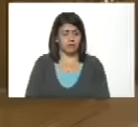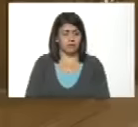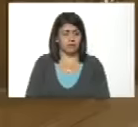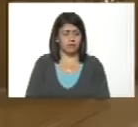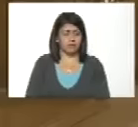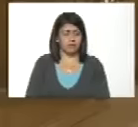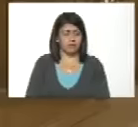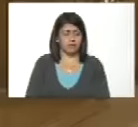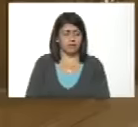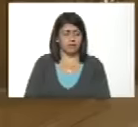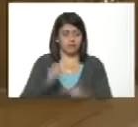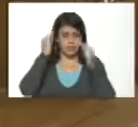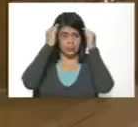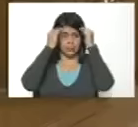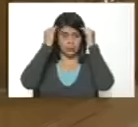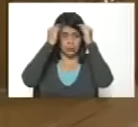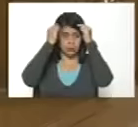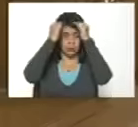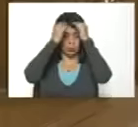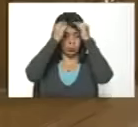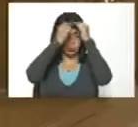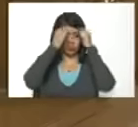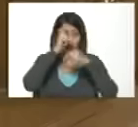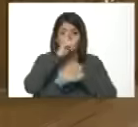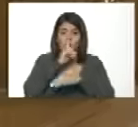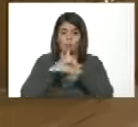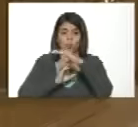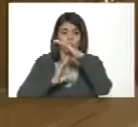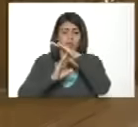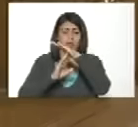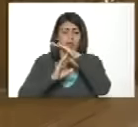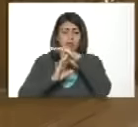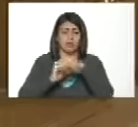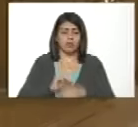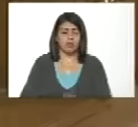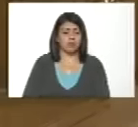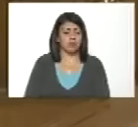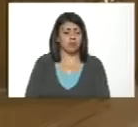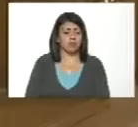chicha, enrollado, de ser humilde,